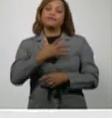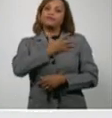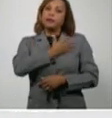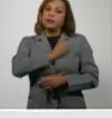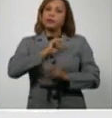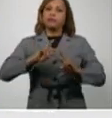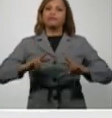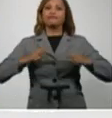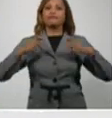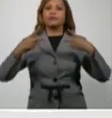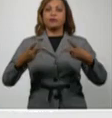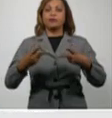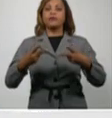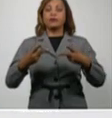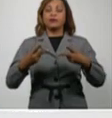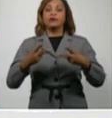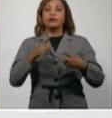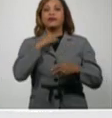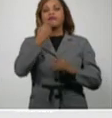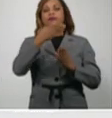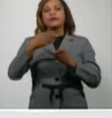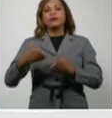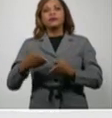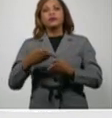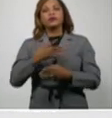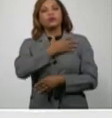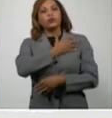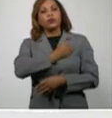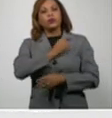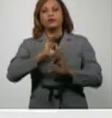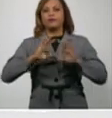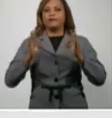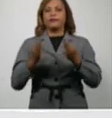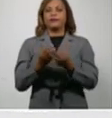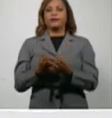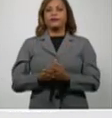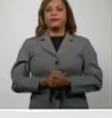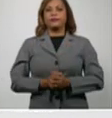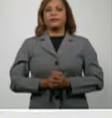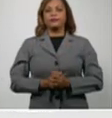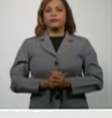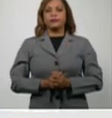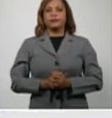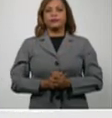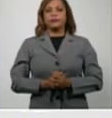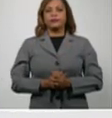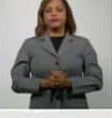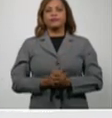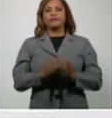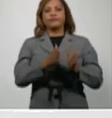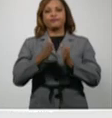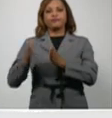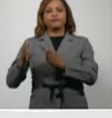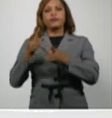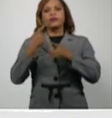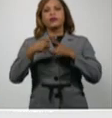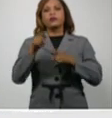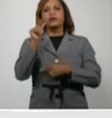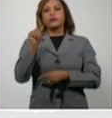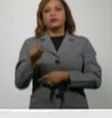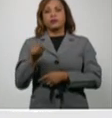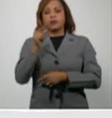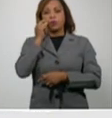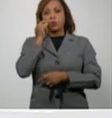nuevamente este fallecimiento y damos las condolencias. El otro es un paciente de 82